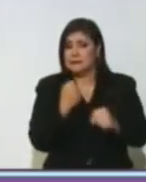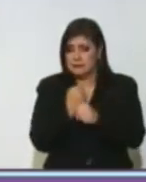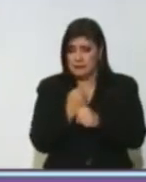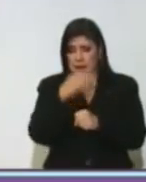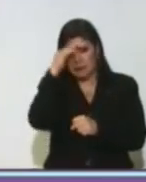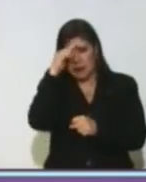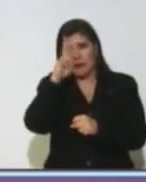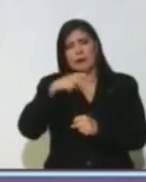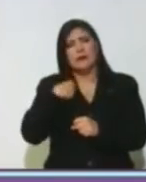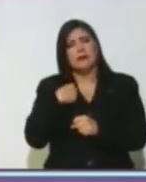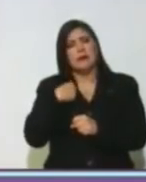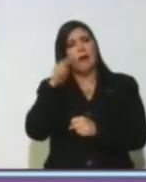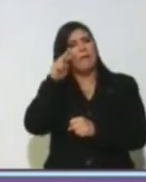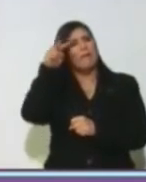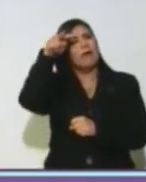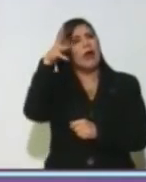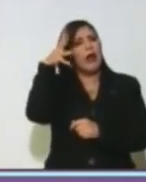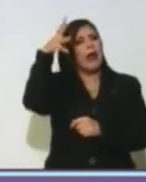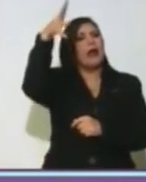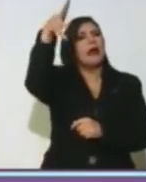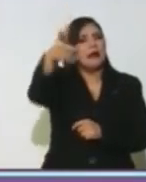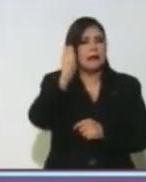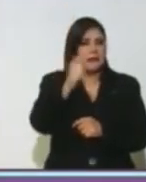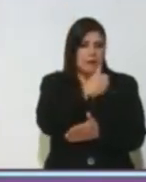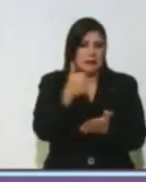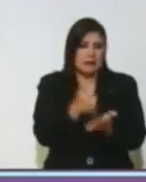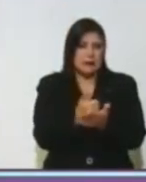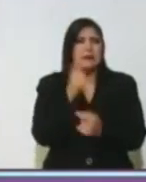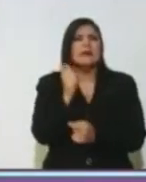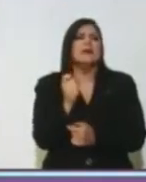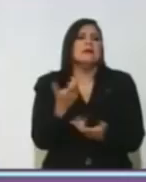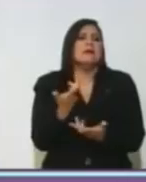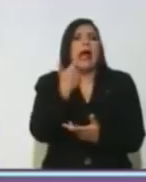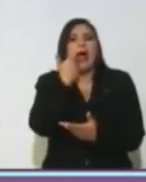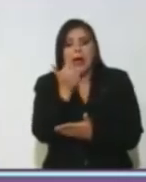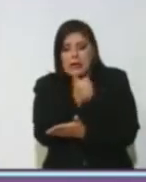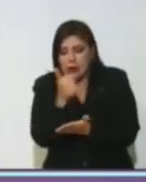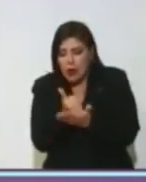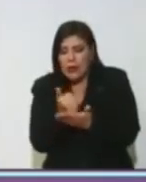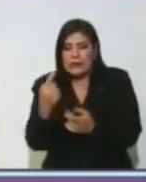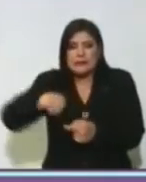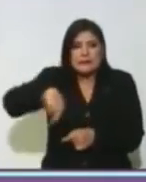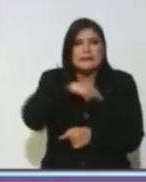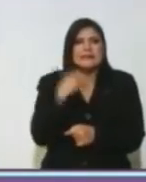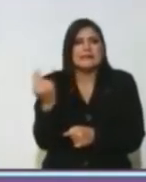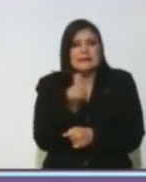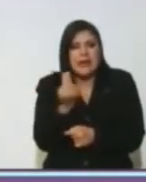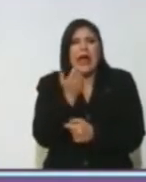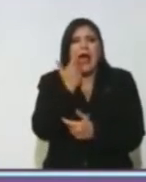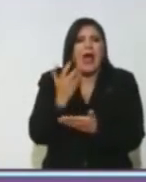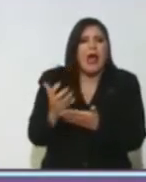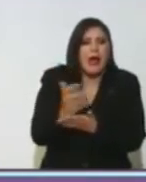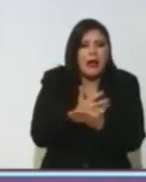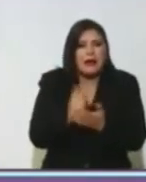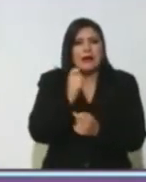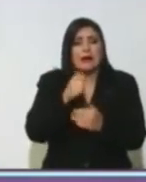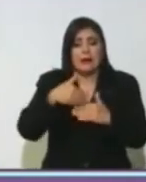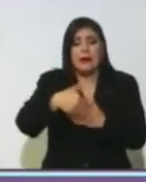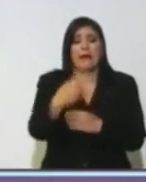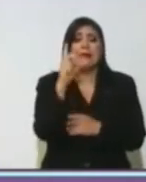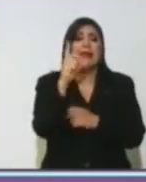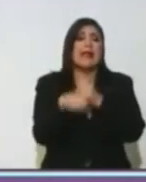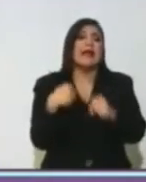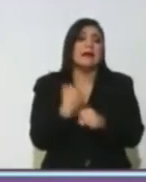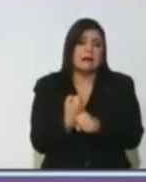estamos visualizando la ciudad a largo plazo qué ciudad queremos qué ciudad necesitamos dentro de los próximos 30 años